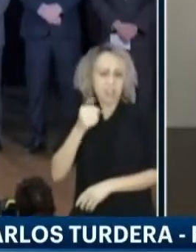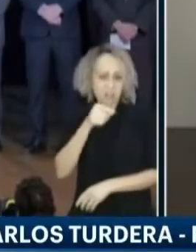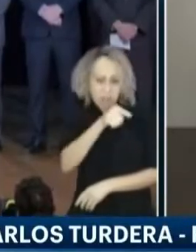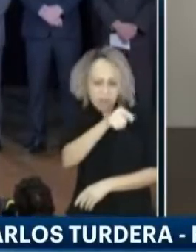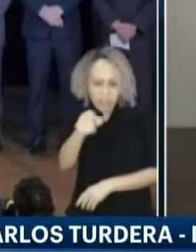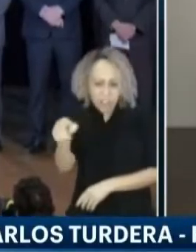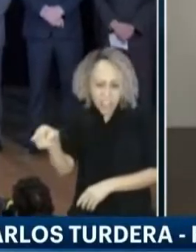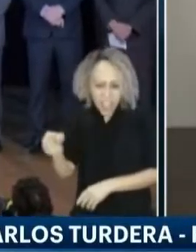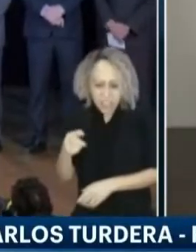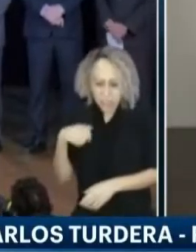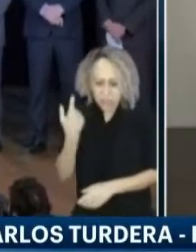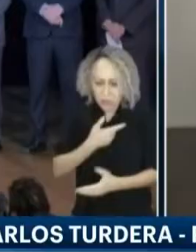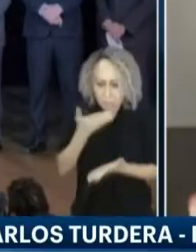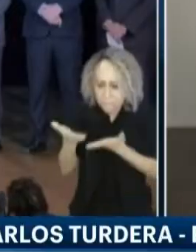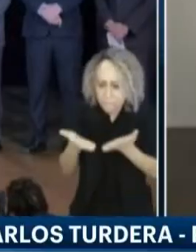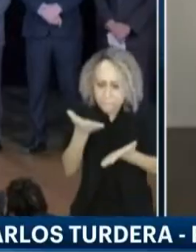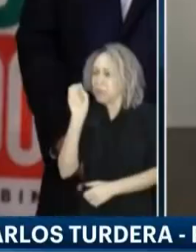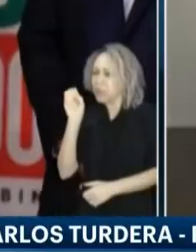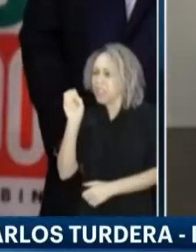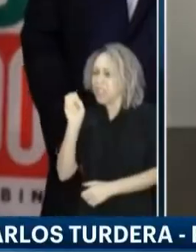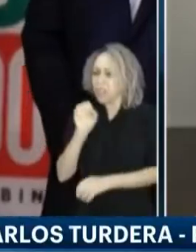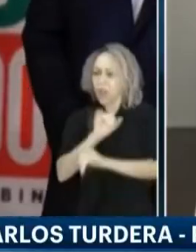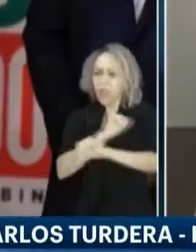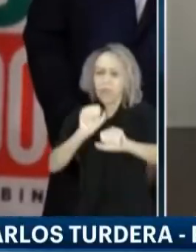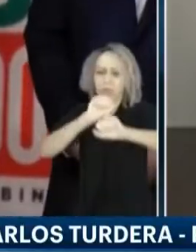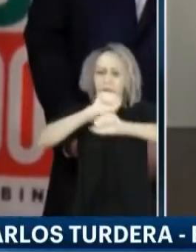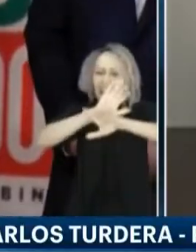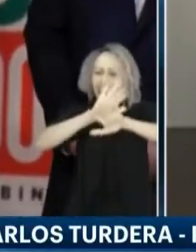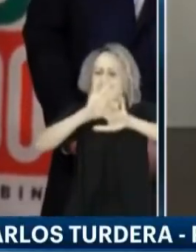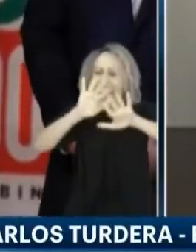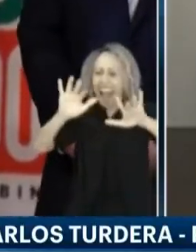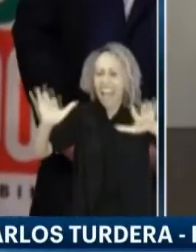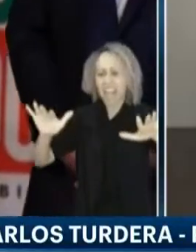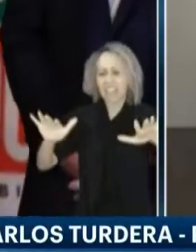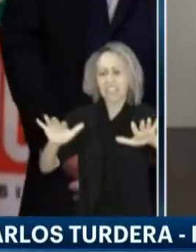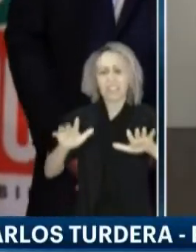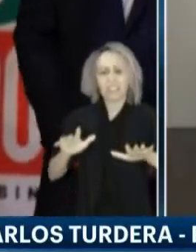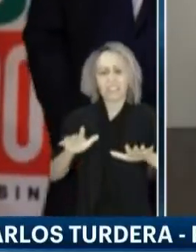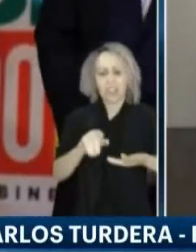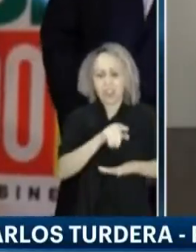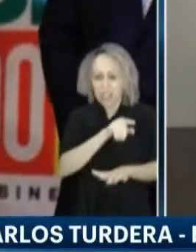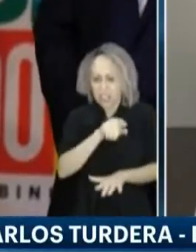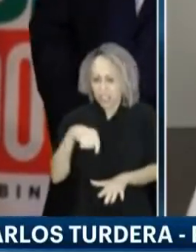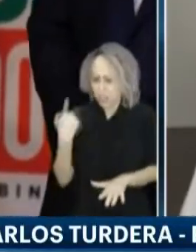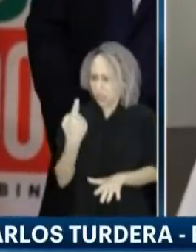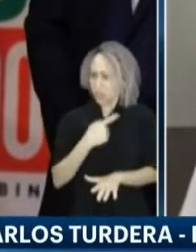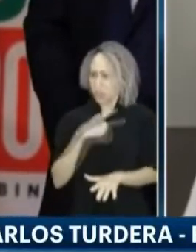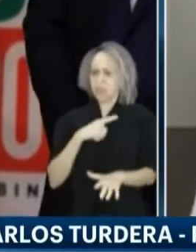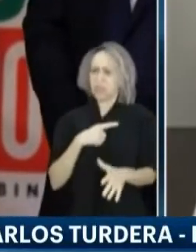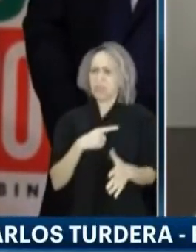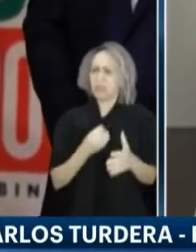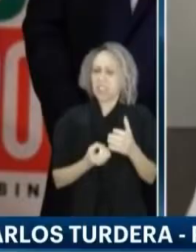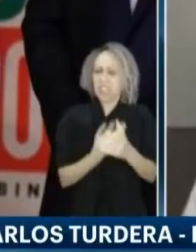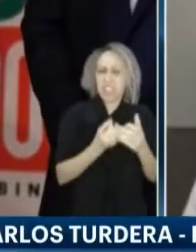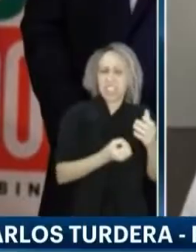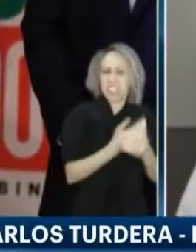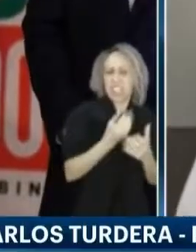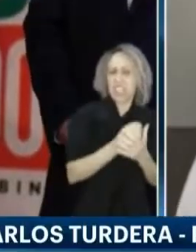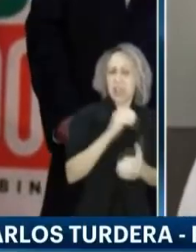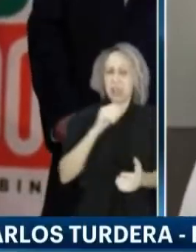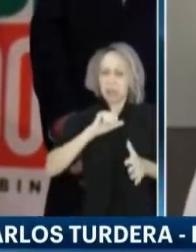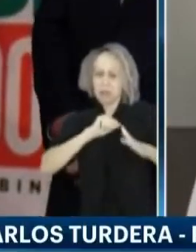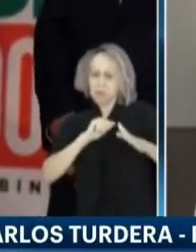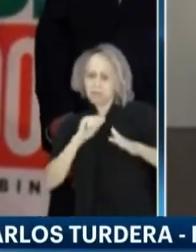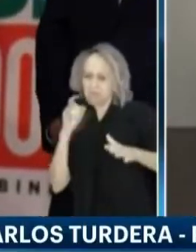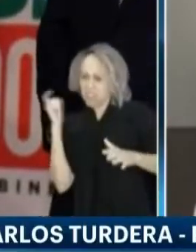retroceso en áreas centrales como la educación, la salud, la actuación del gobierno en defensa de